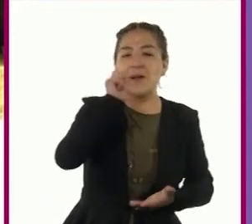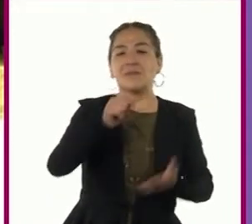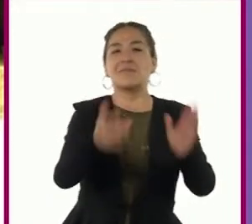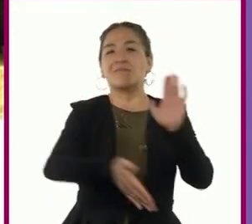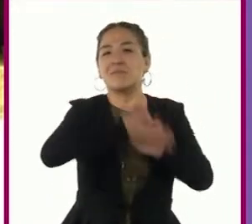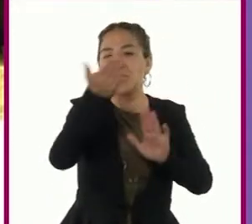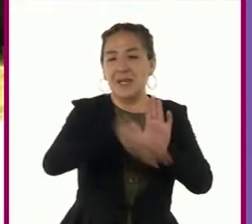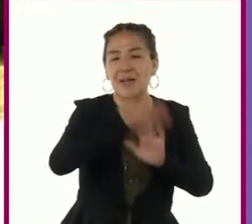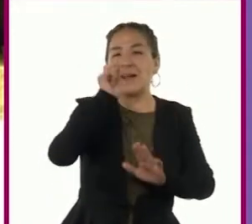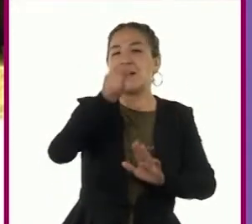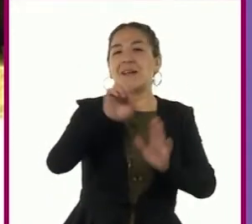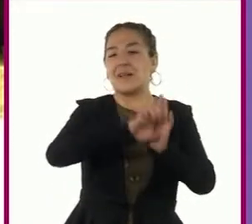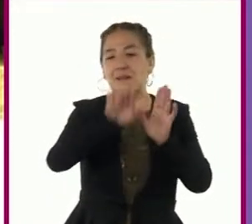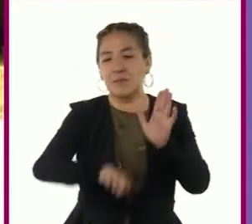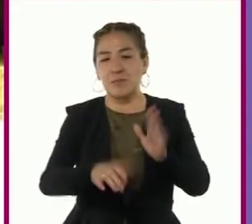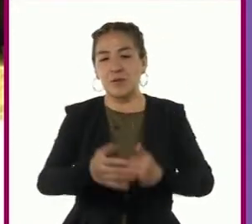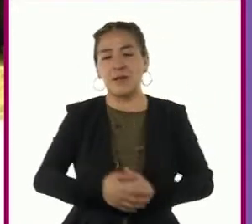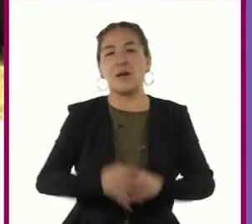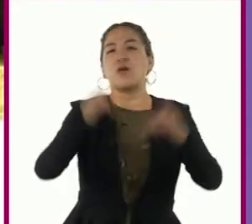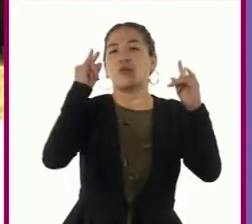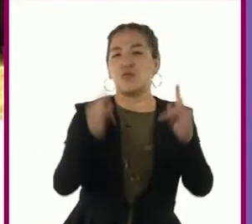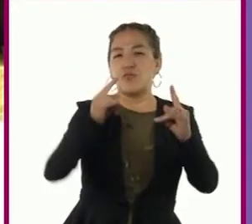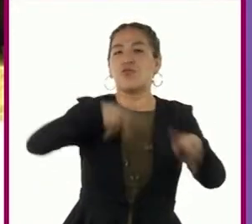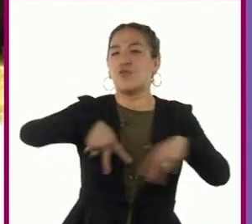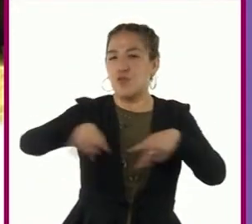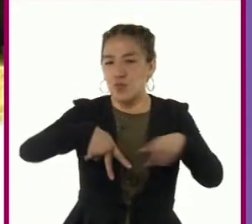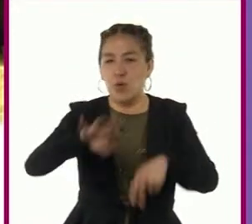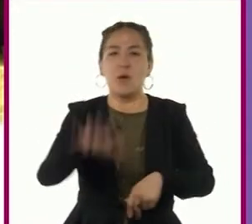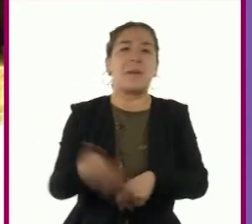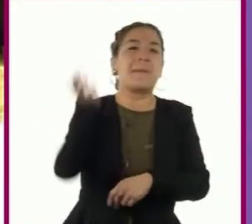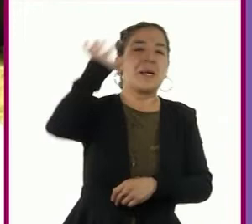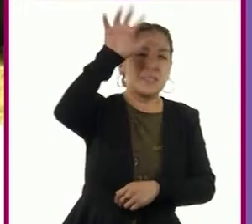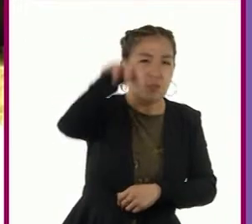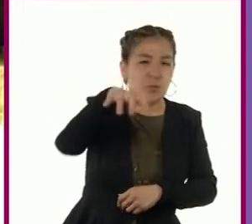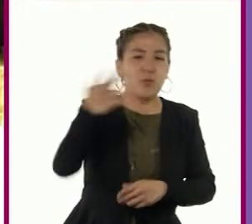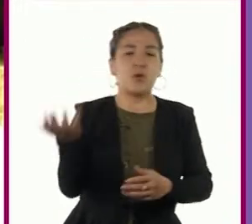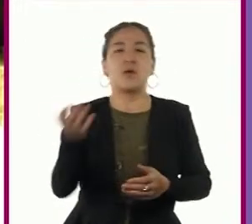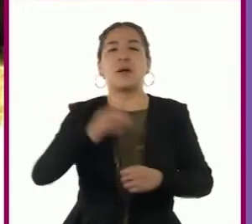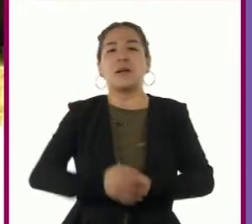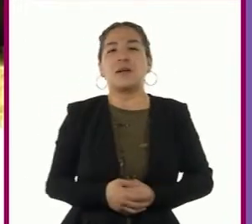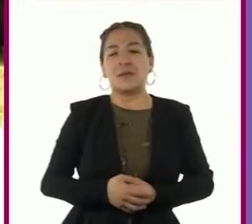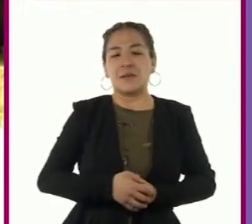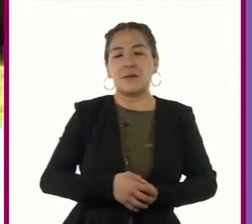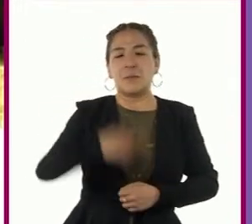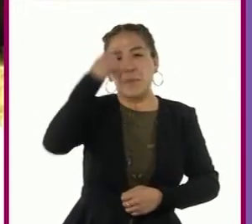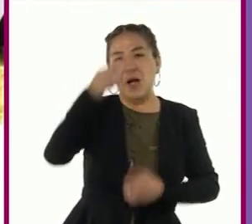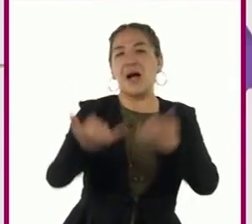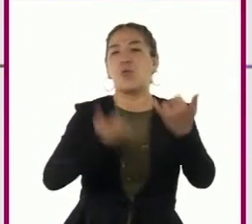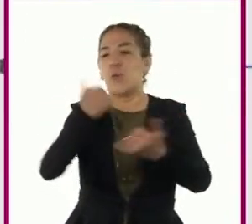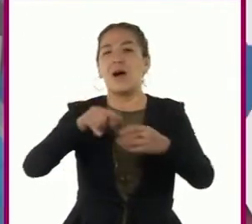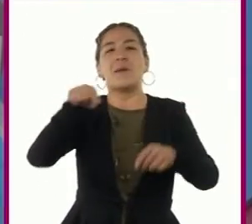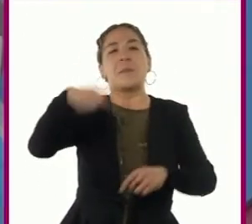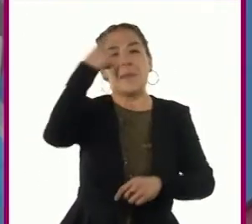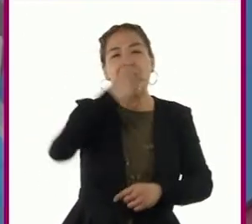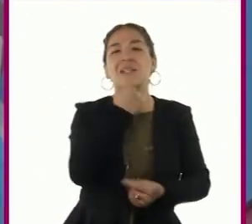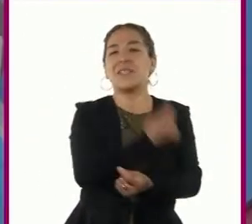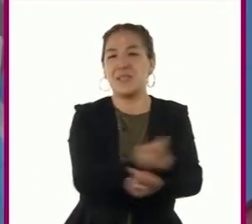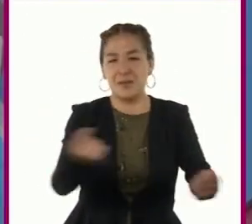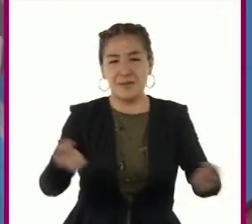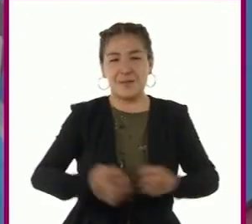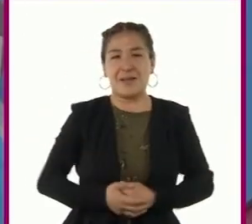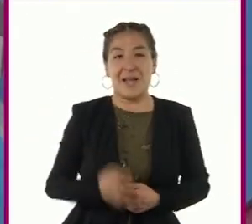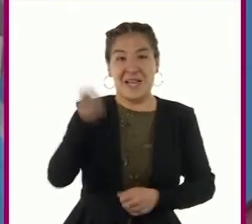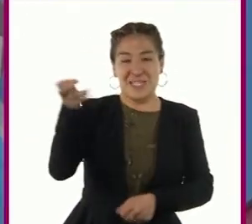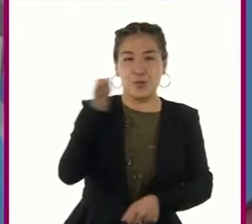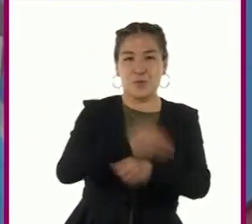ser canchas de fútbol o de básquetbol o juegos para los pequeños. De acuerdo